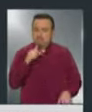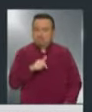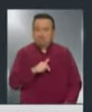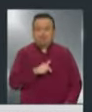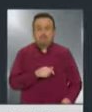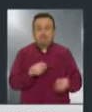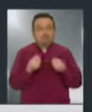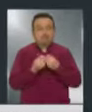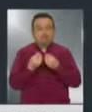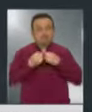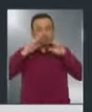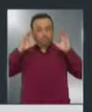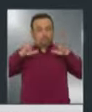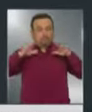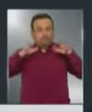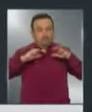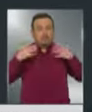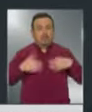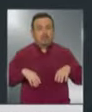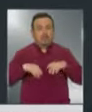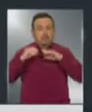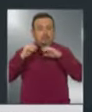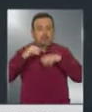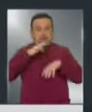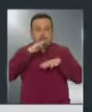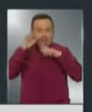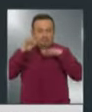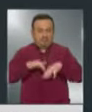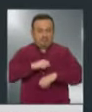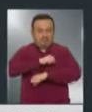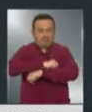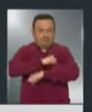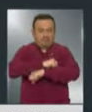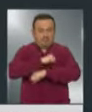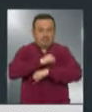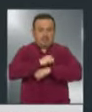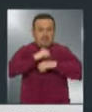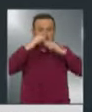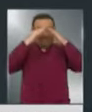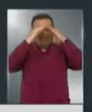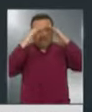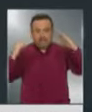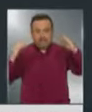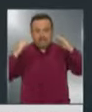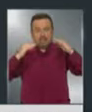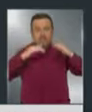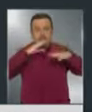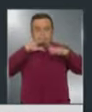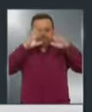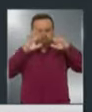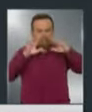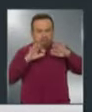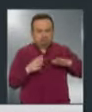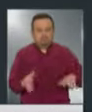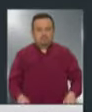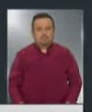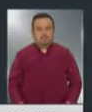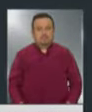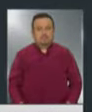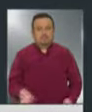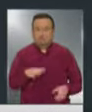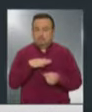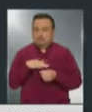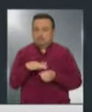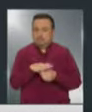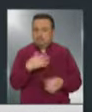las intensas lluvias. Hubo filtraciones por las ventanas, por los techos de las viviendas, por las paredes de la vivienda, y situaciones